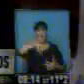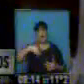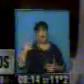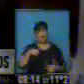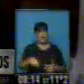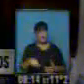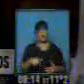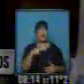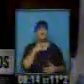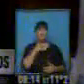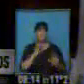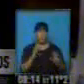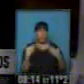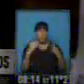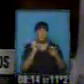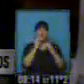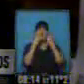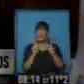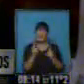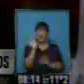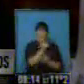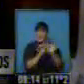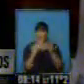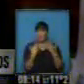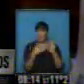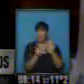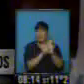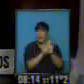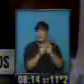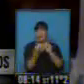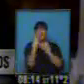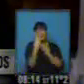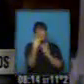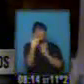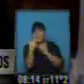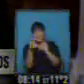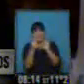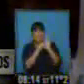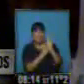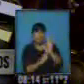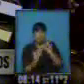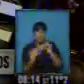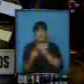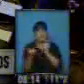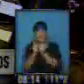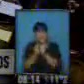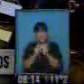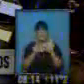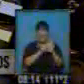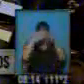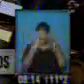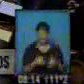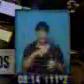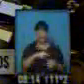aportar y mejorar ese proyecto modificando 2 o 3 puntos que hacen a una buena ley de adopción. Pero